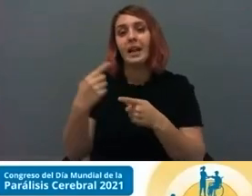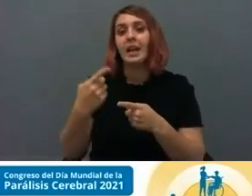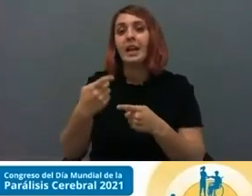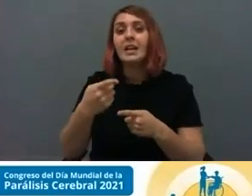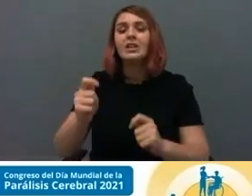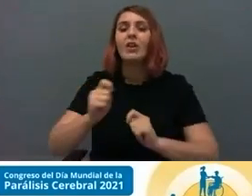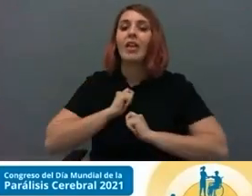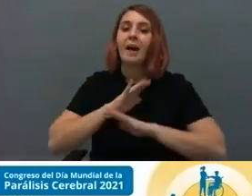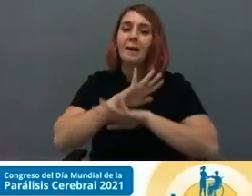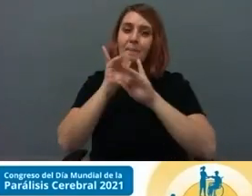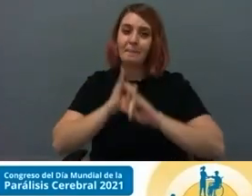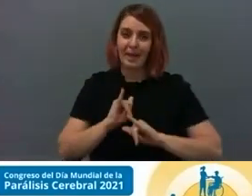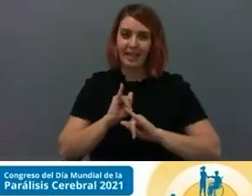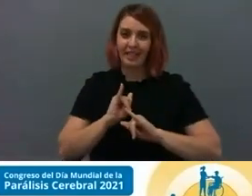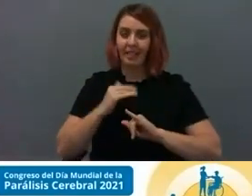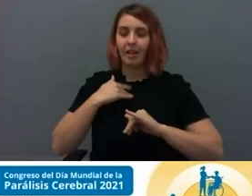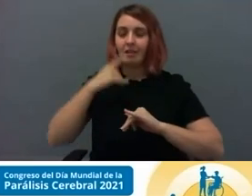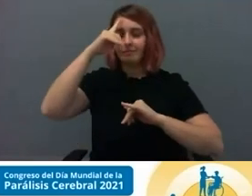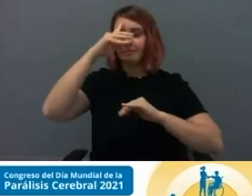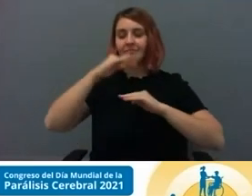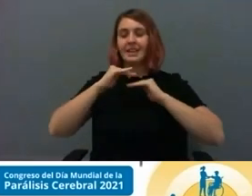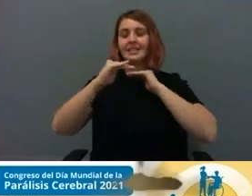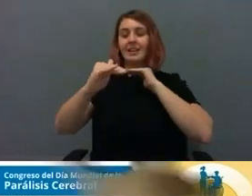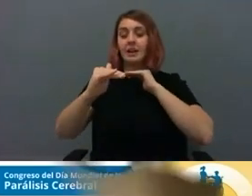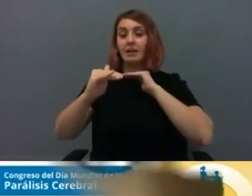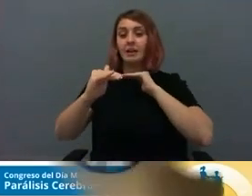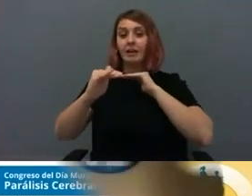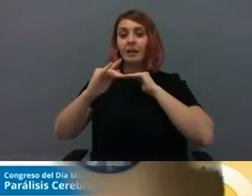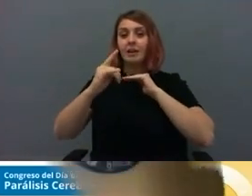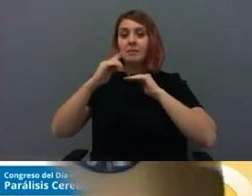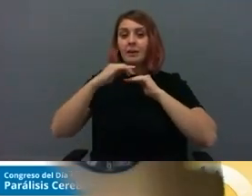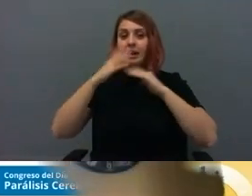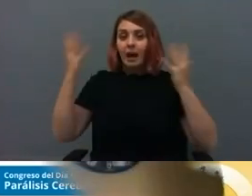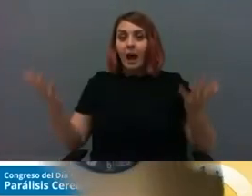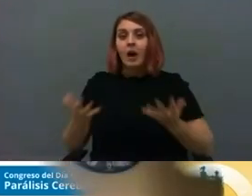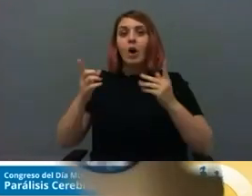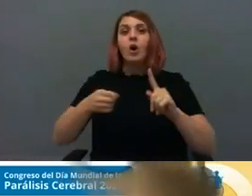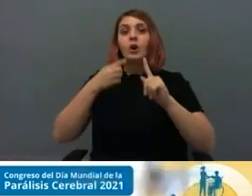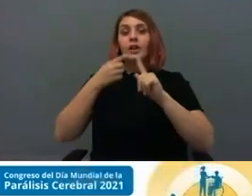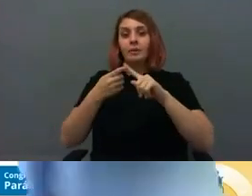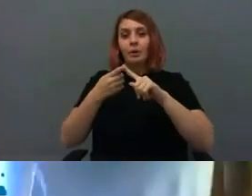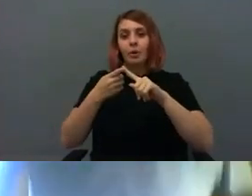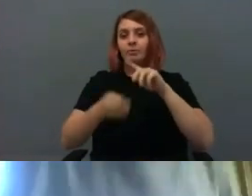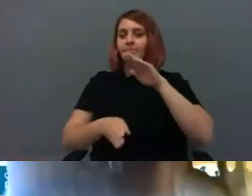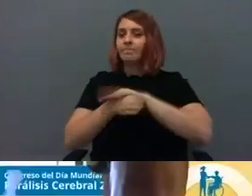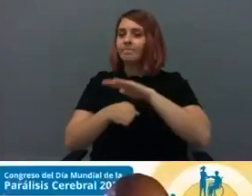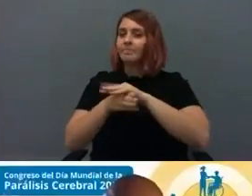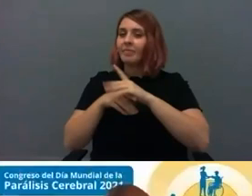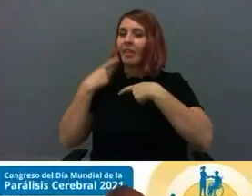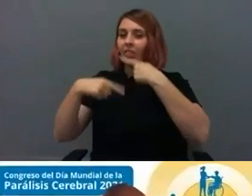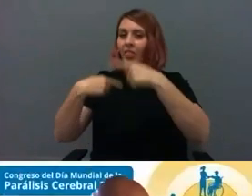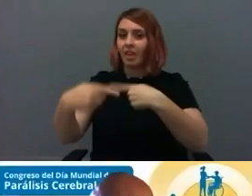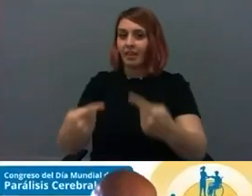la paz, me devuelve la estabilidad y me reflota para continuar en el día a día. Estoy